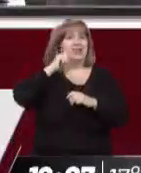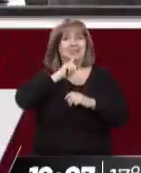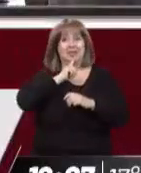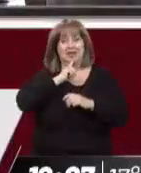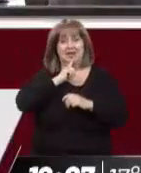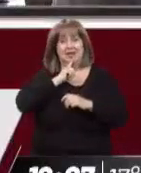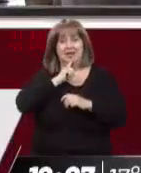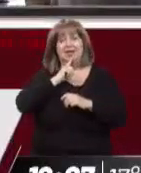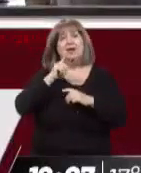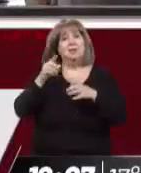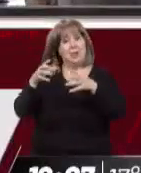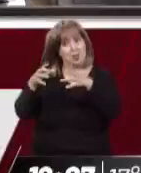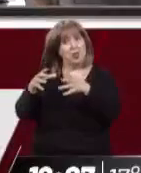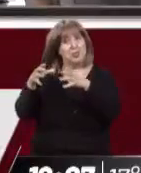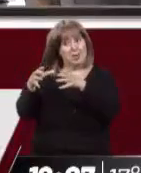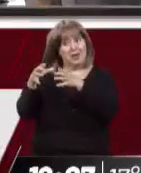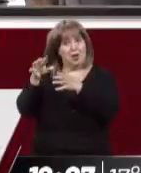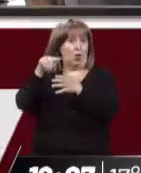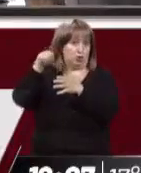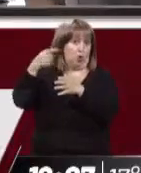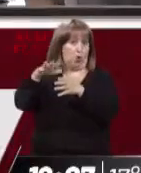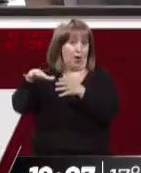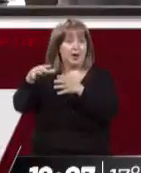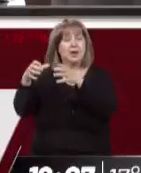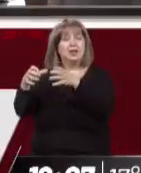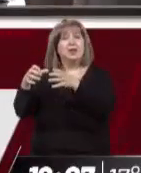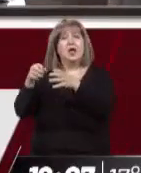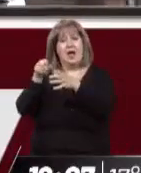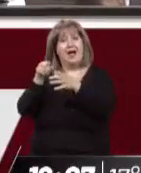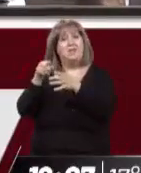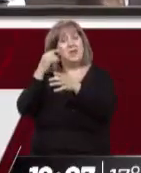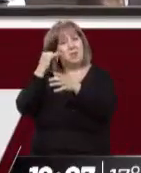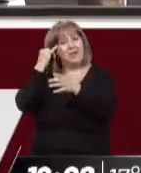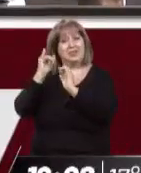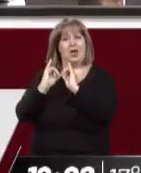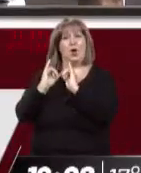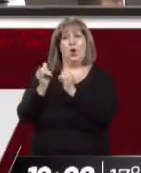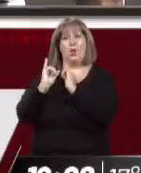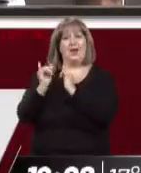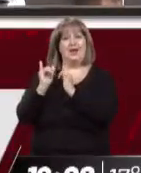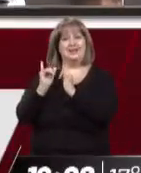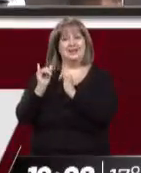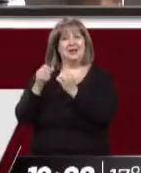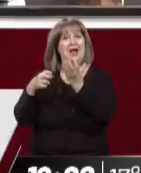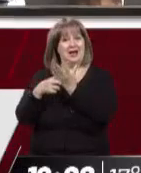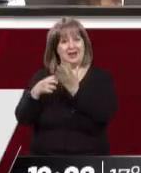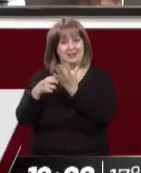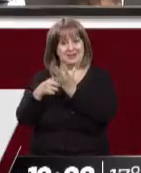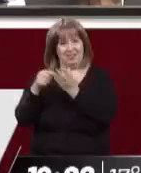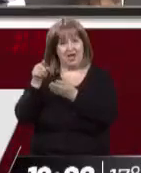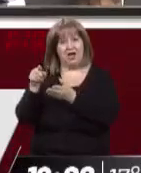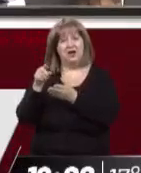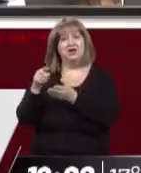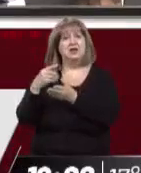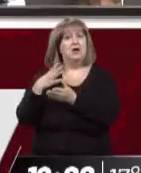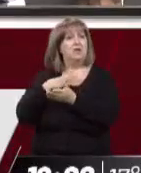la conferencia de Daer, hubo un momento en que particularmente algunos referentes de la juventud sindical habían marcado la falta